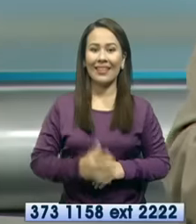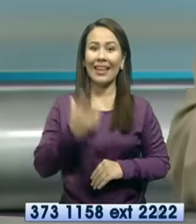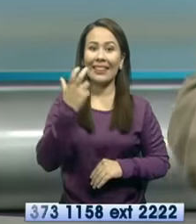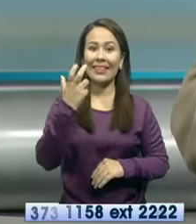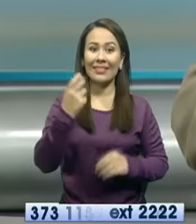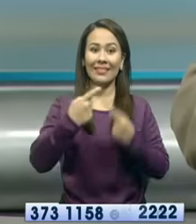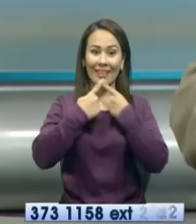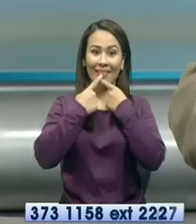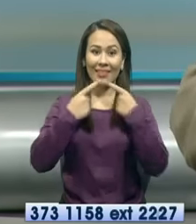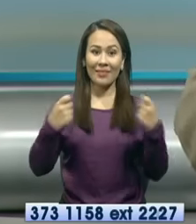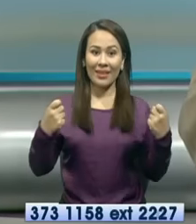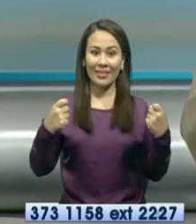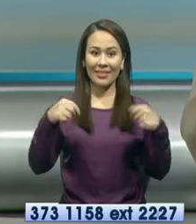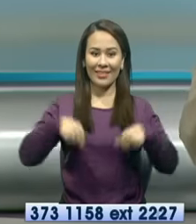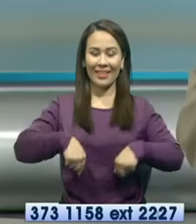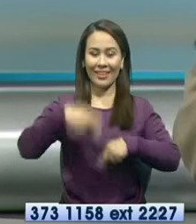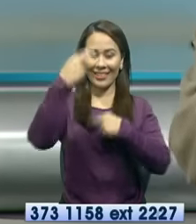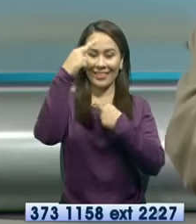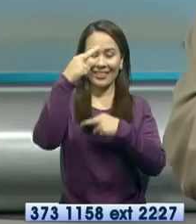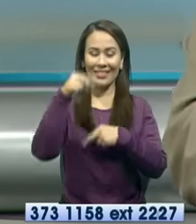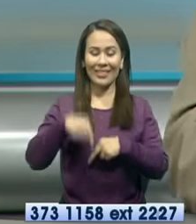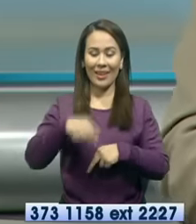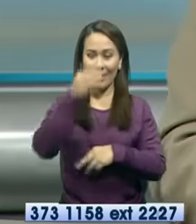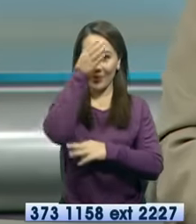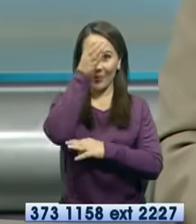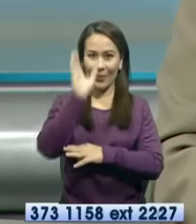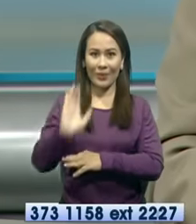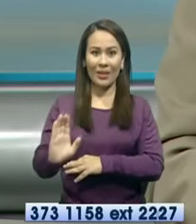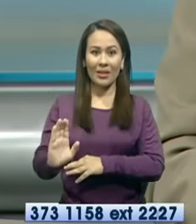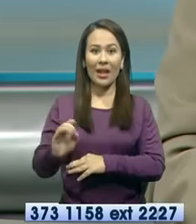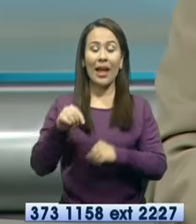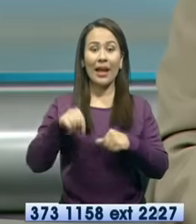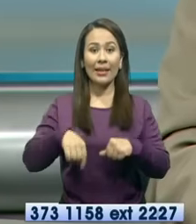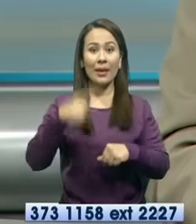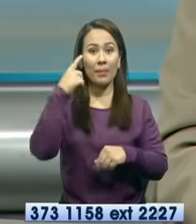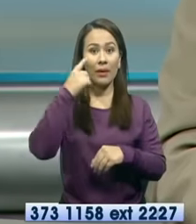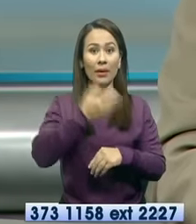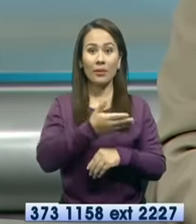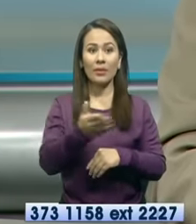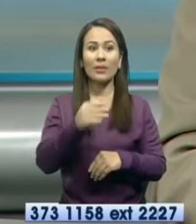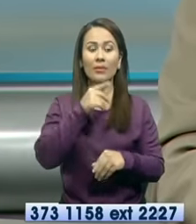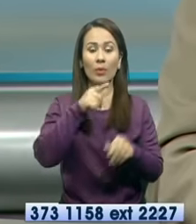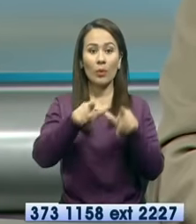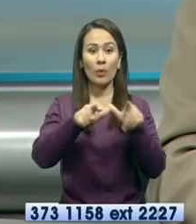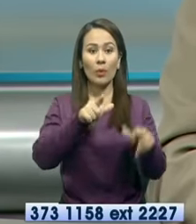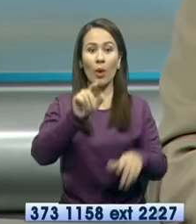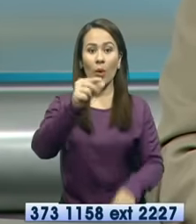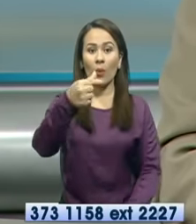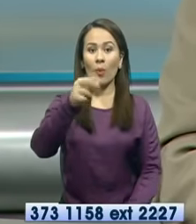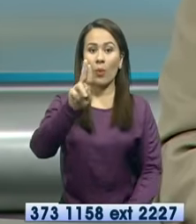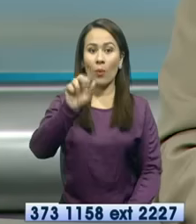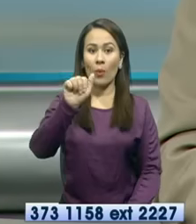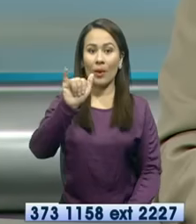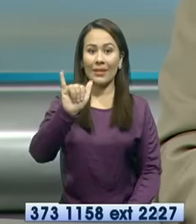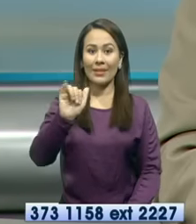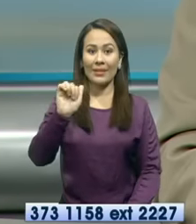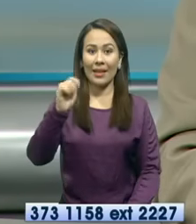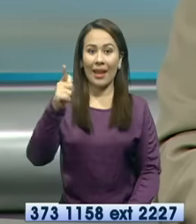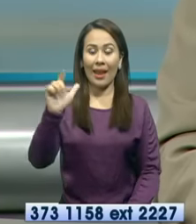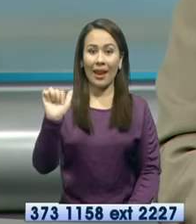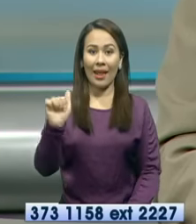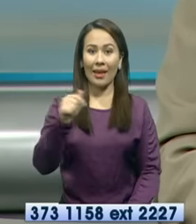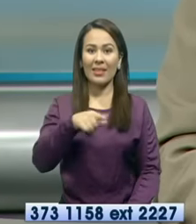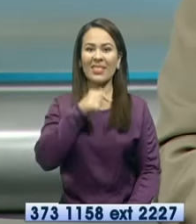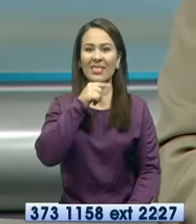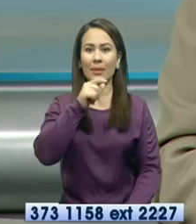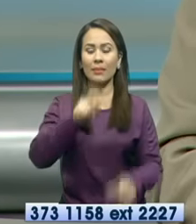marzo. Bienvenidos a la noticia intercultural. Aquí está la información para ustedes. La Hacienda Huachalá es un lugar lleno de historia. Fue hogar de